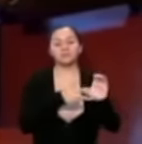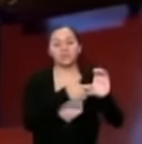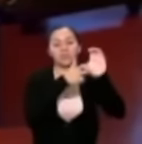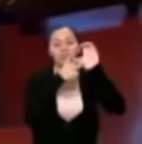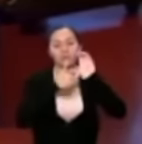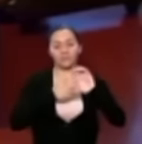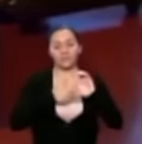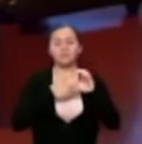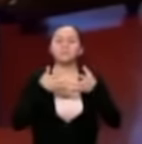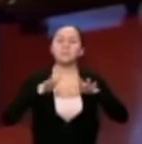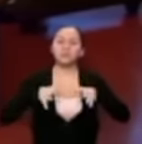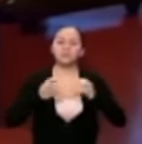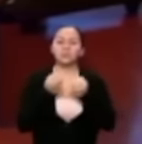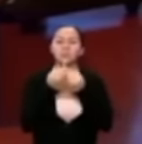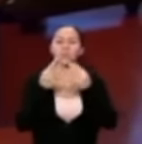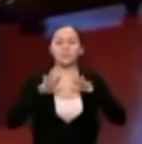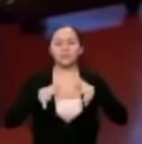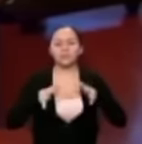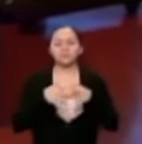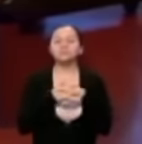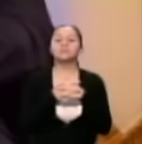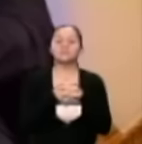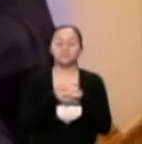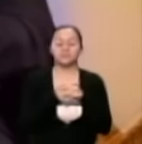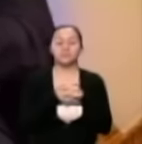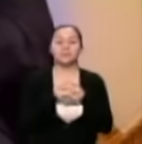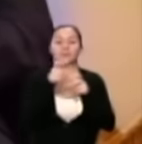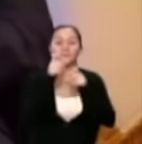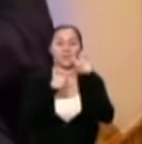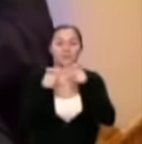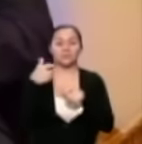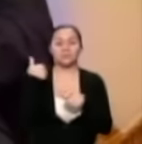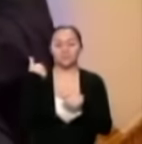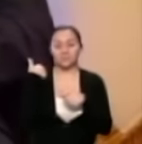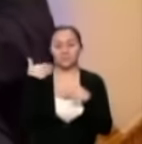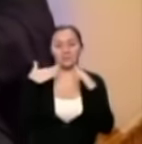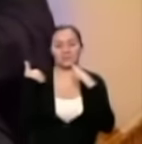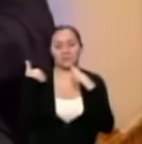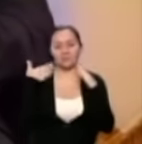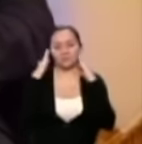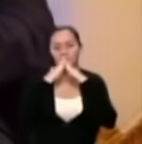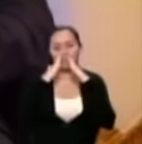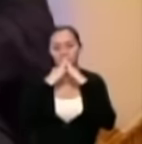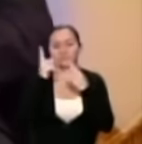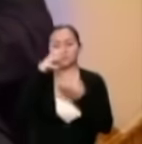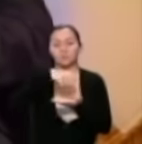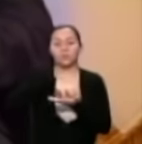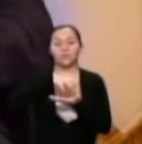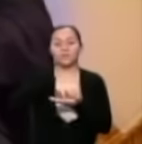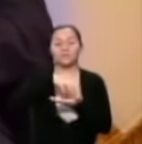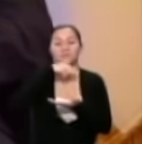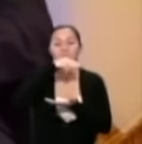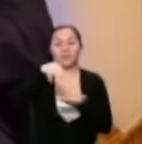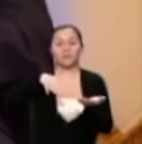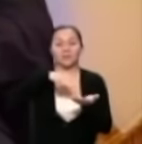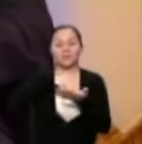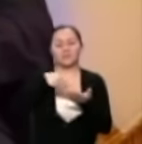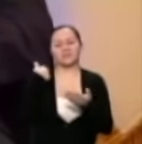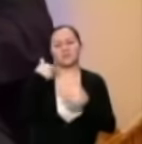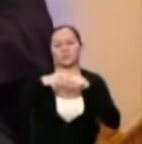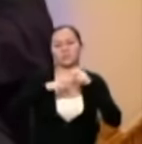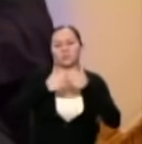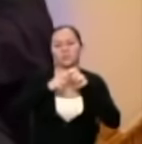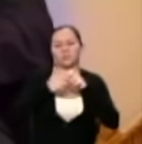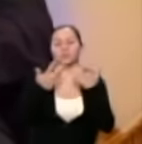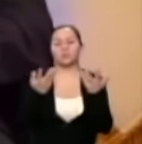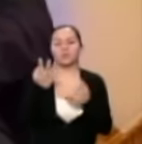hablando? Estamos hablando de que la gente asegurada, y que porque obtuvo una vivienda, por ejemplo, en la provincia de Manabí, que fue la más afectada, ahí tenemos 14